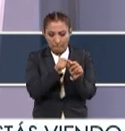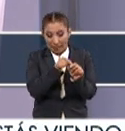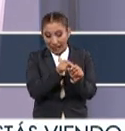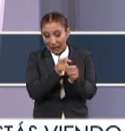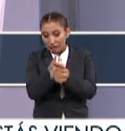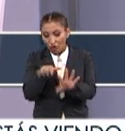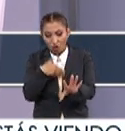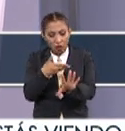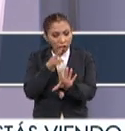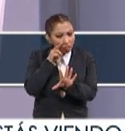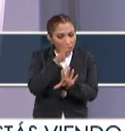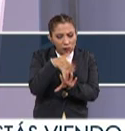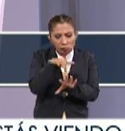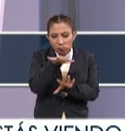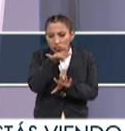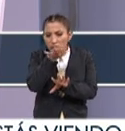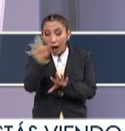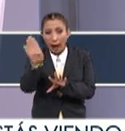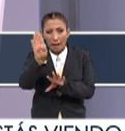lado, atacar